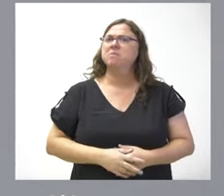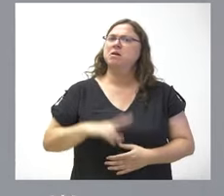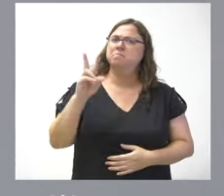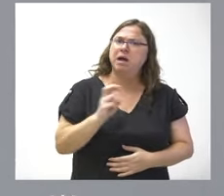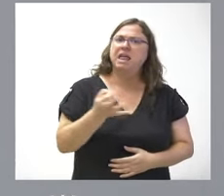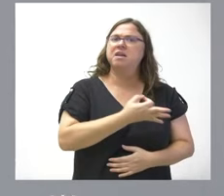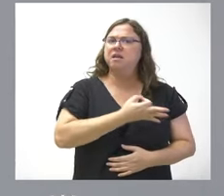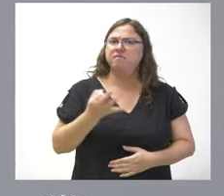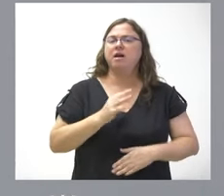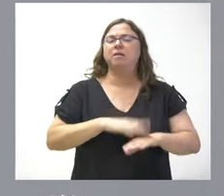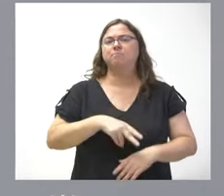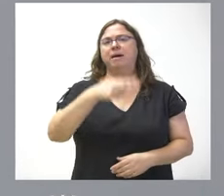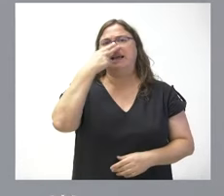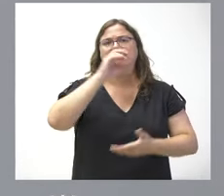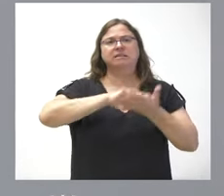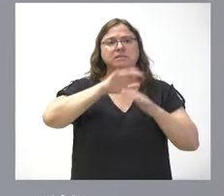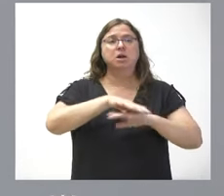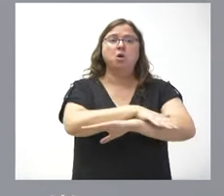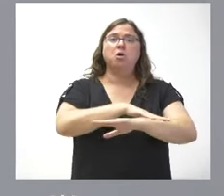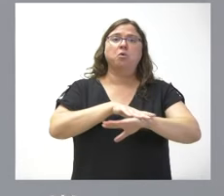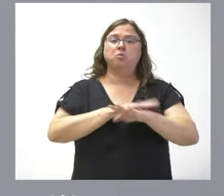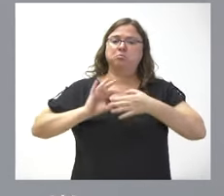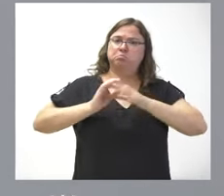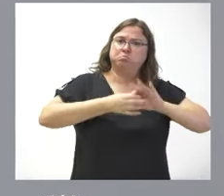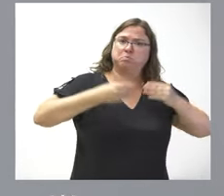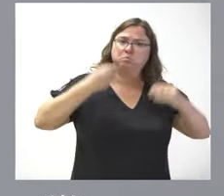eficaz a los intereses de Castilla y león era un gobierno